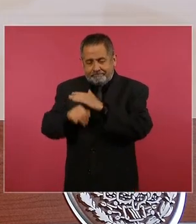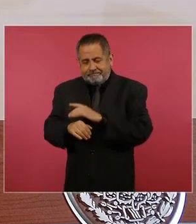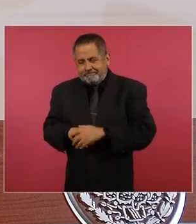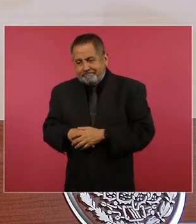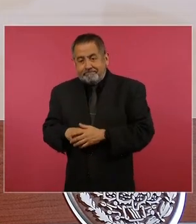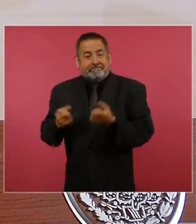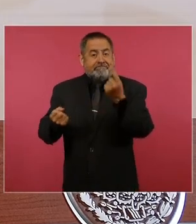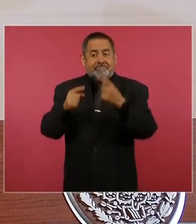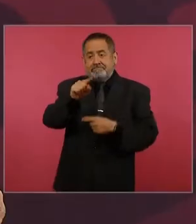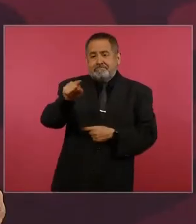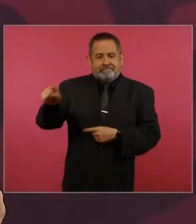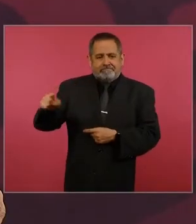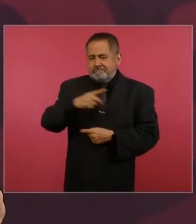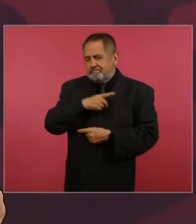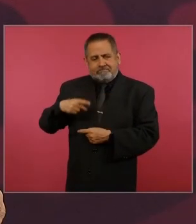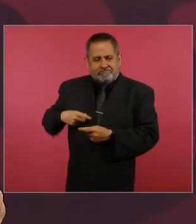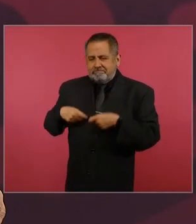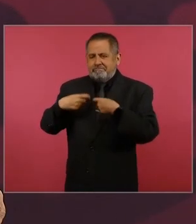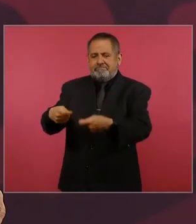recibirlos.